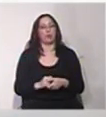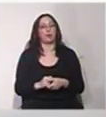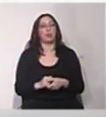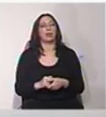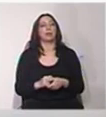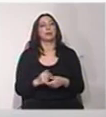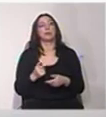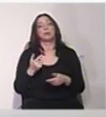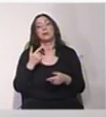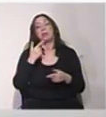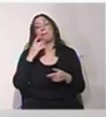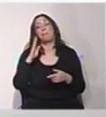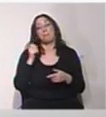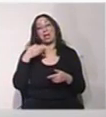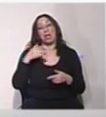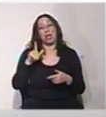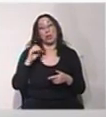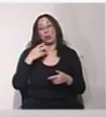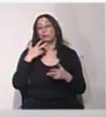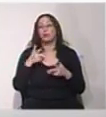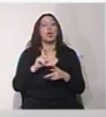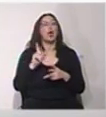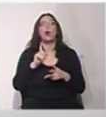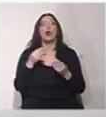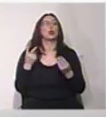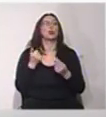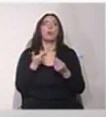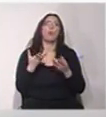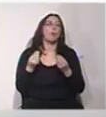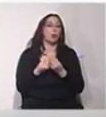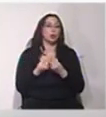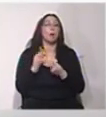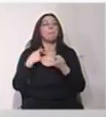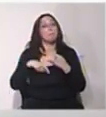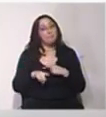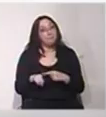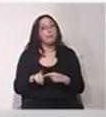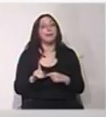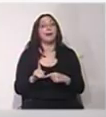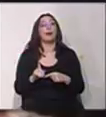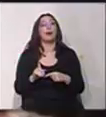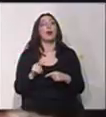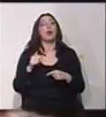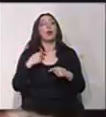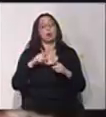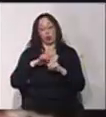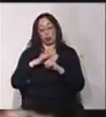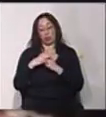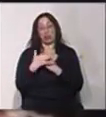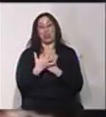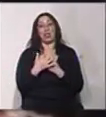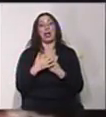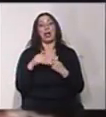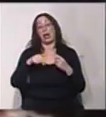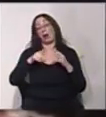Decía recién Pablo... No ocurren tantos, sin embargo, parece ser que en nuestro entorno, en nuestra